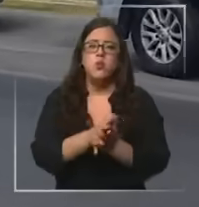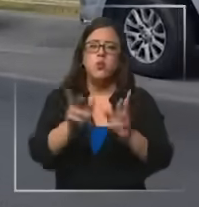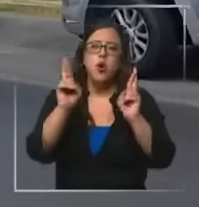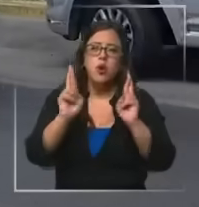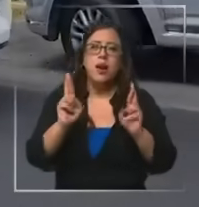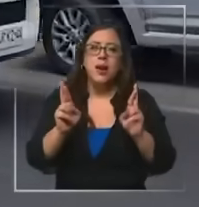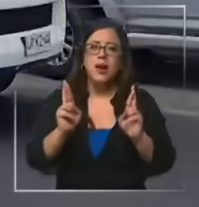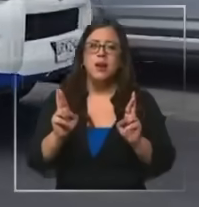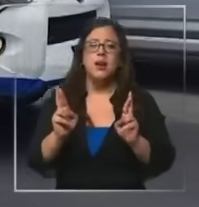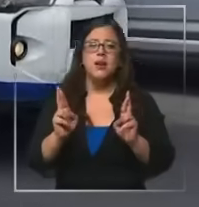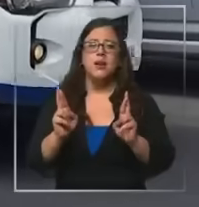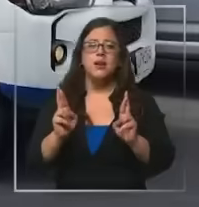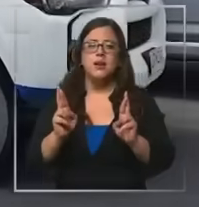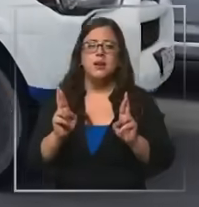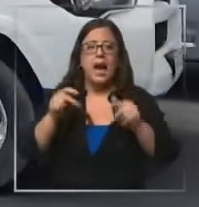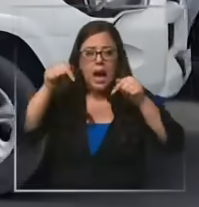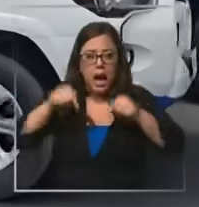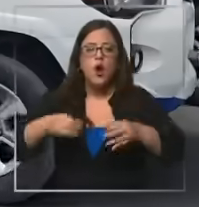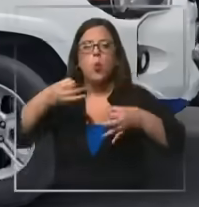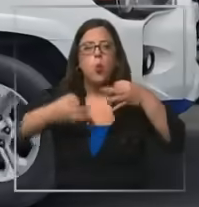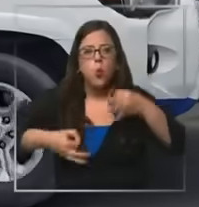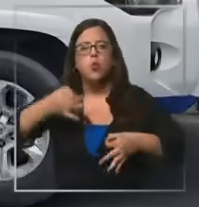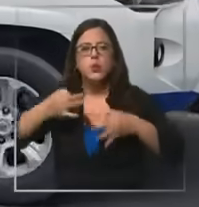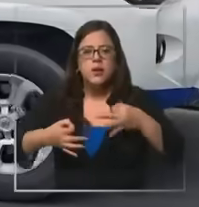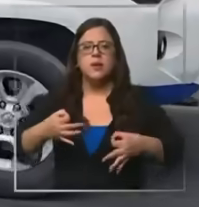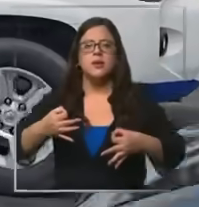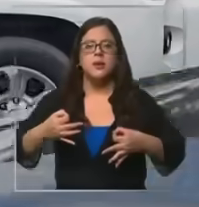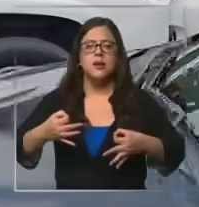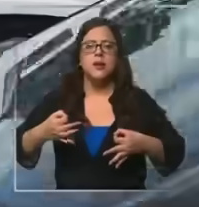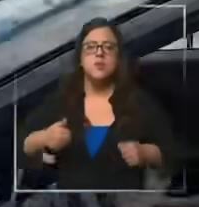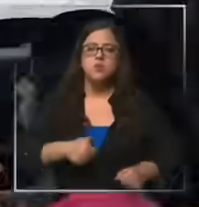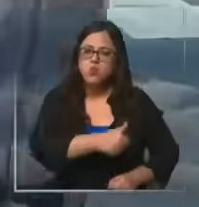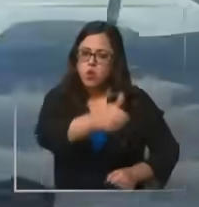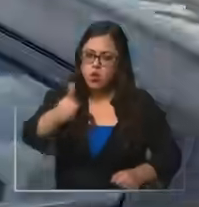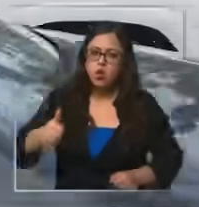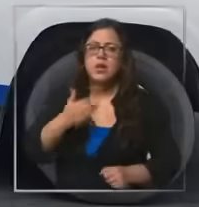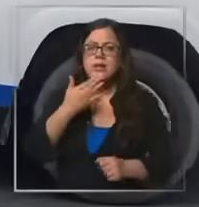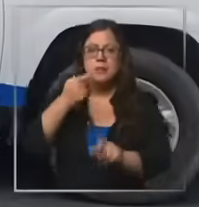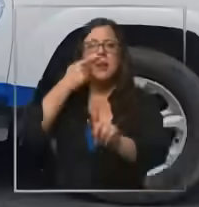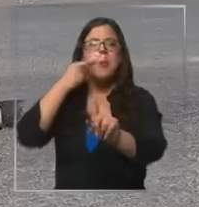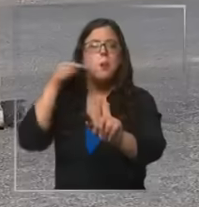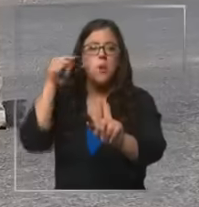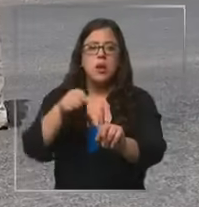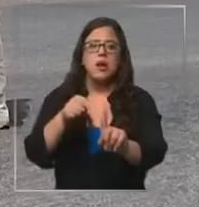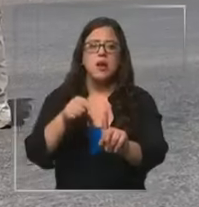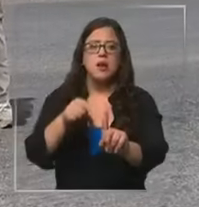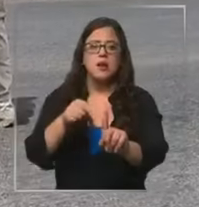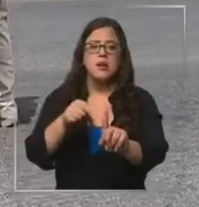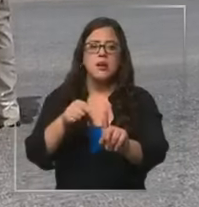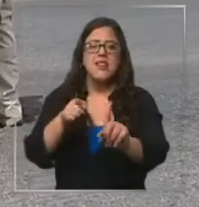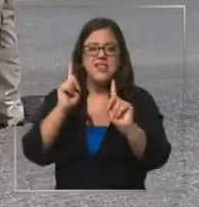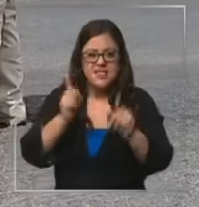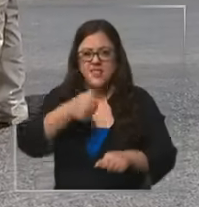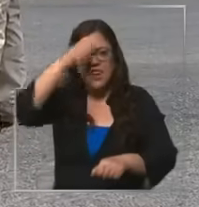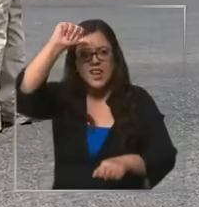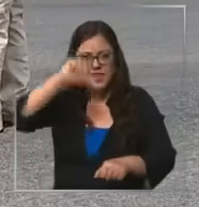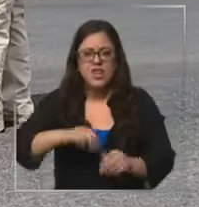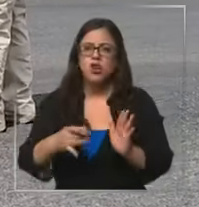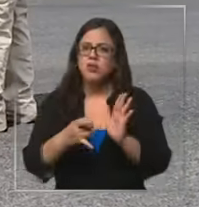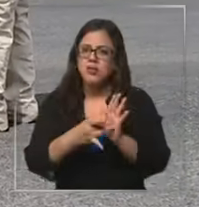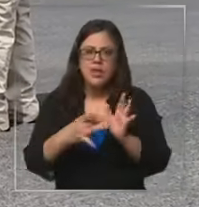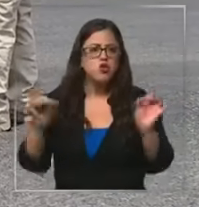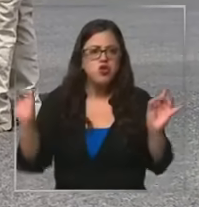Ojalá que esta vez haga justicia por todos y sobre todo por él, que no quede impune este delito tan